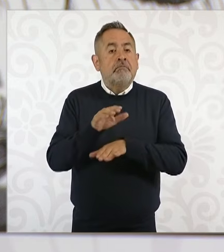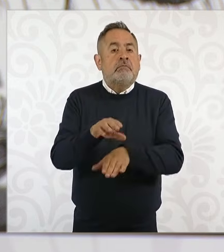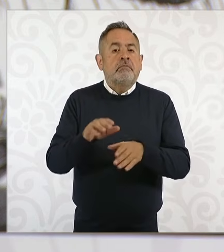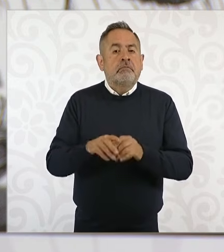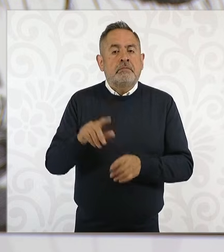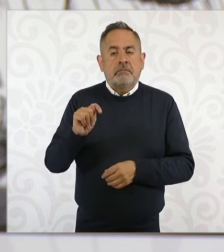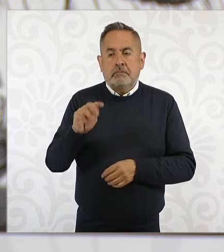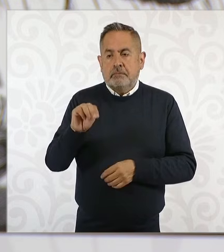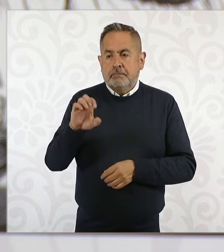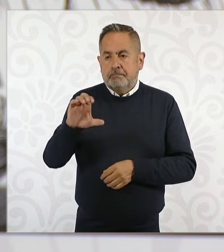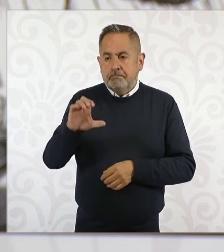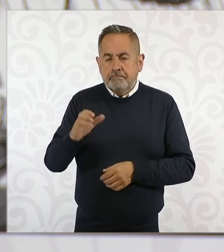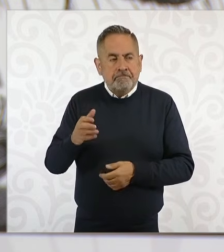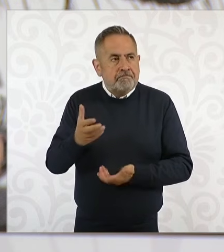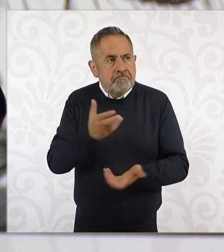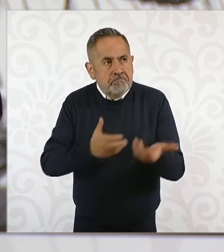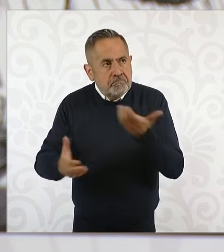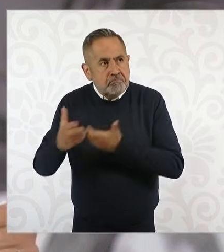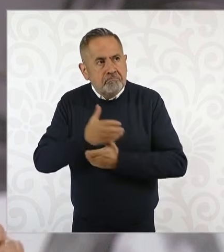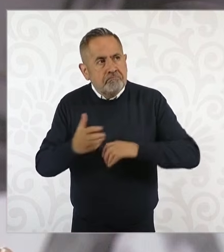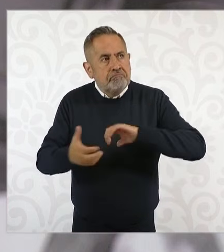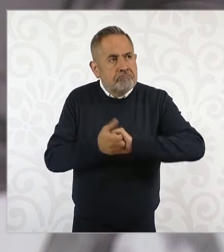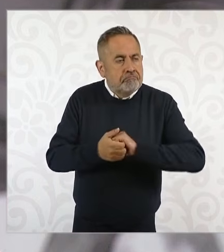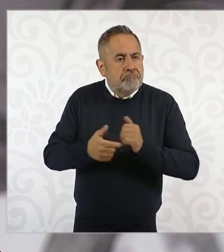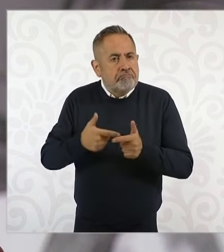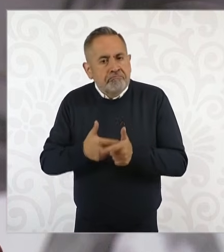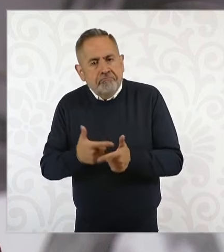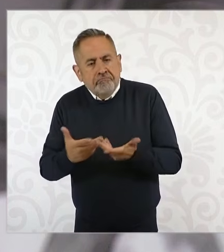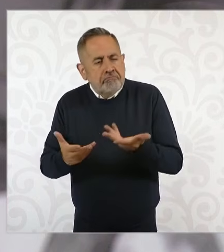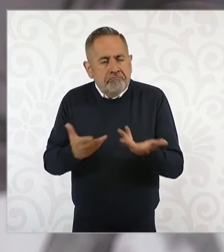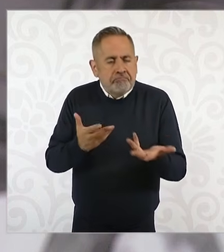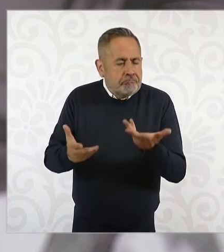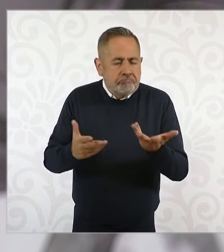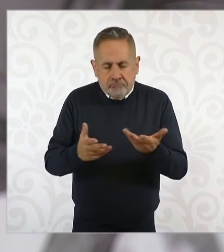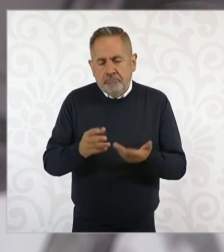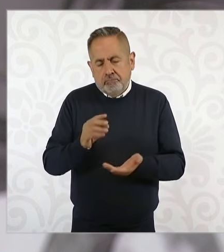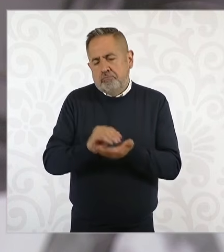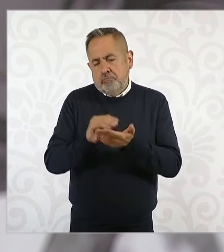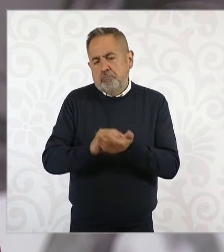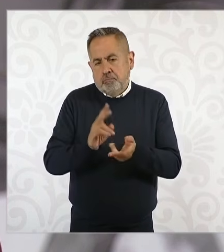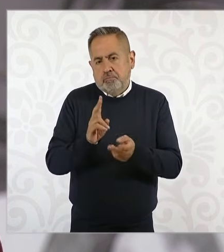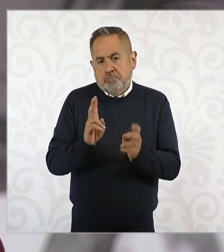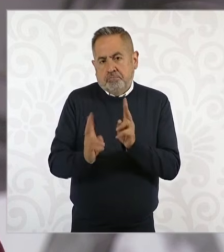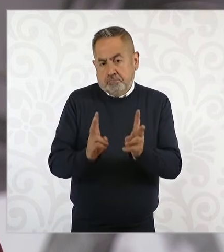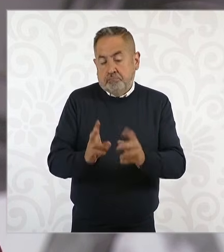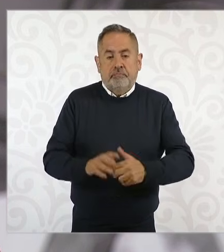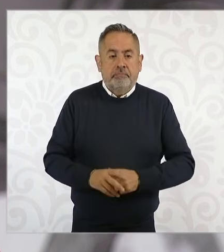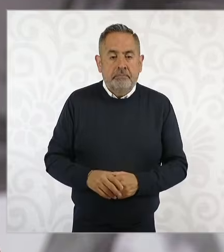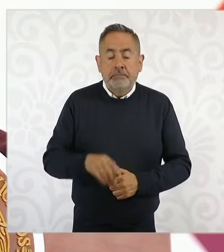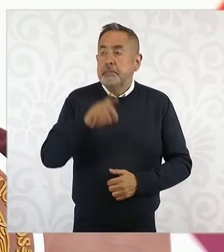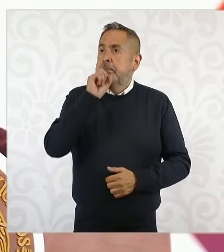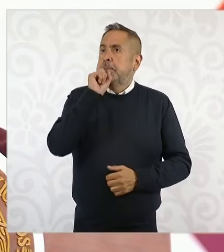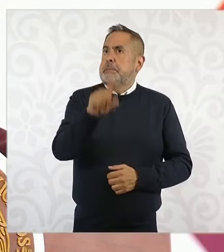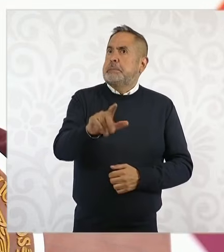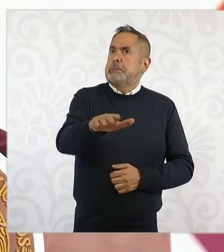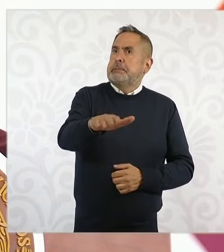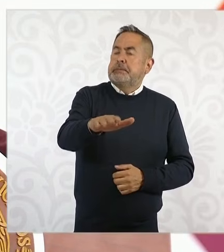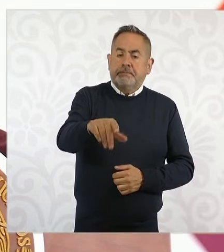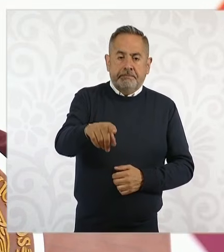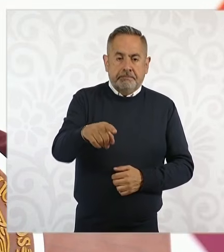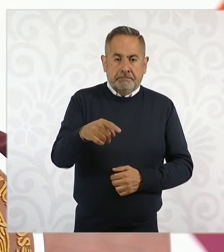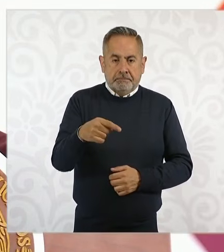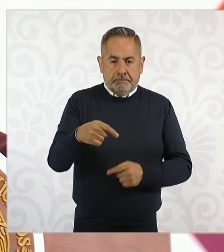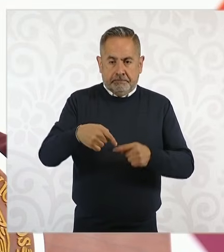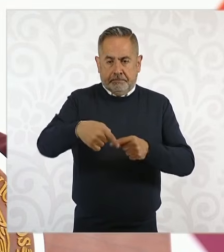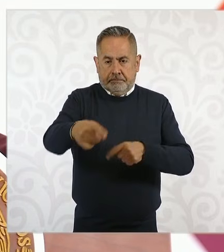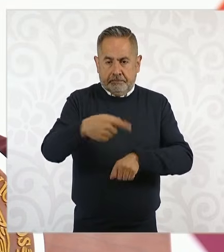comercial. Entonces, se va avanzando mucho. Por cierto, también en la semana vamos a